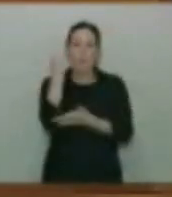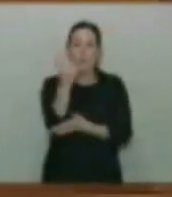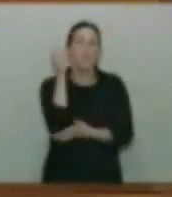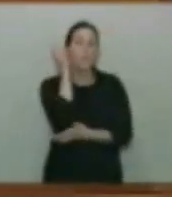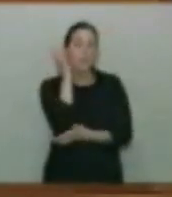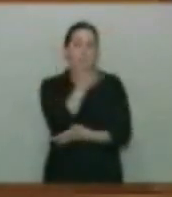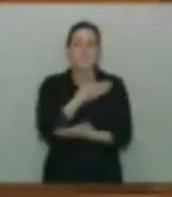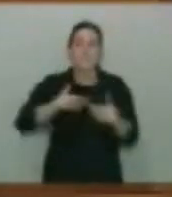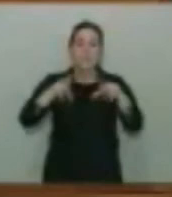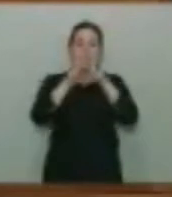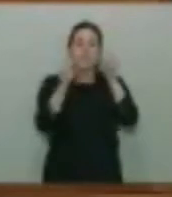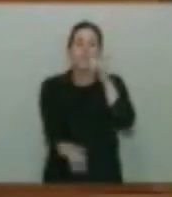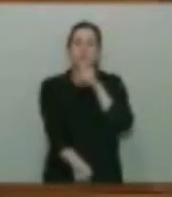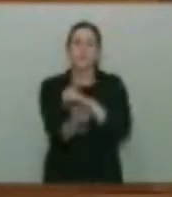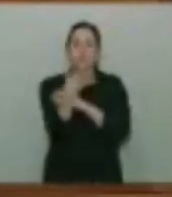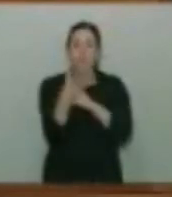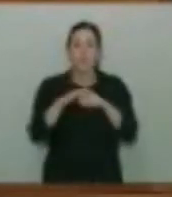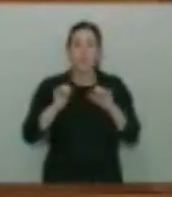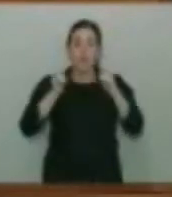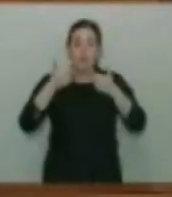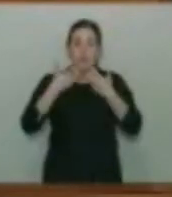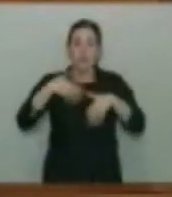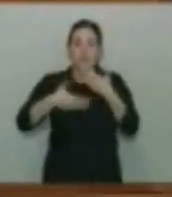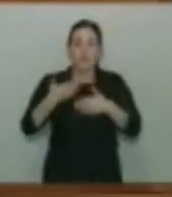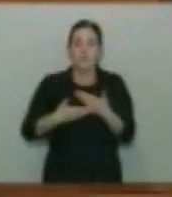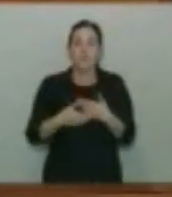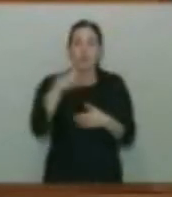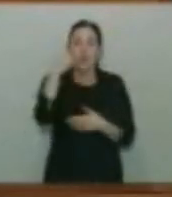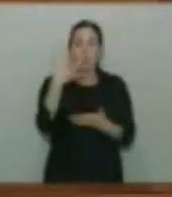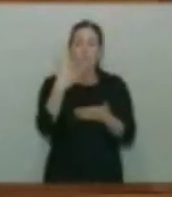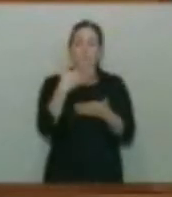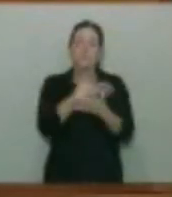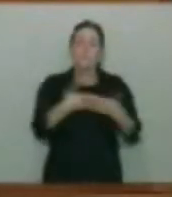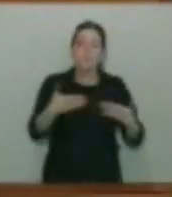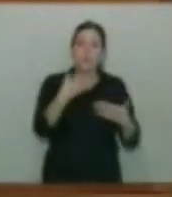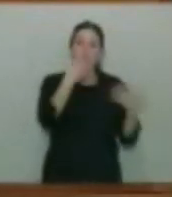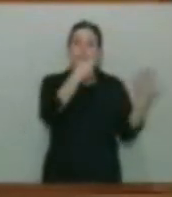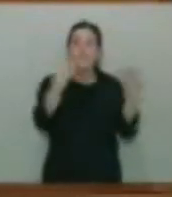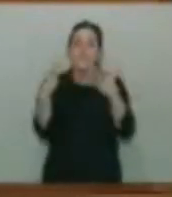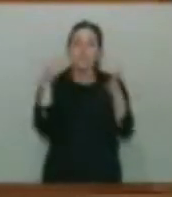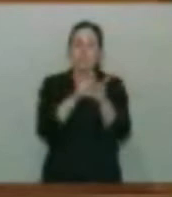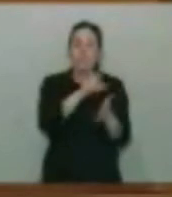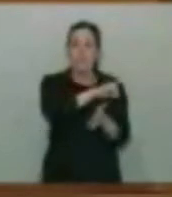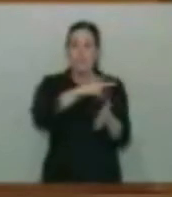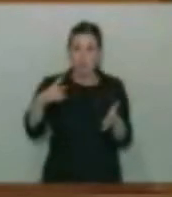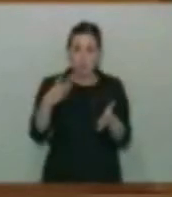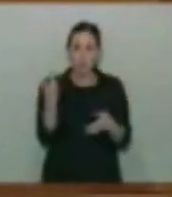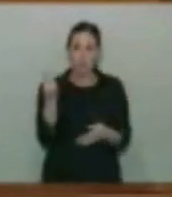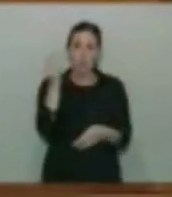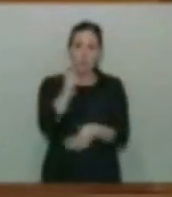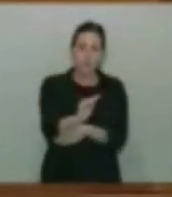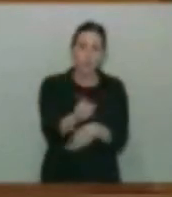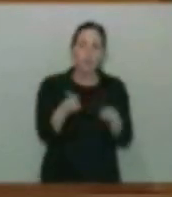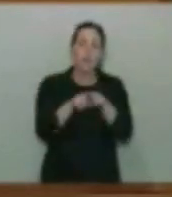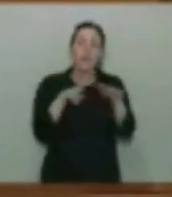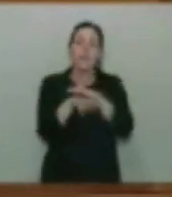emprendedoras, para cuya puesta en marcha se han gastado más de 1.600.000 euros. Se optó, por lo tanto, por crear un nuevo recurso en vez de